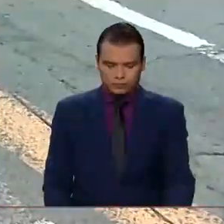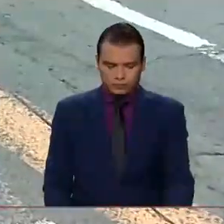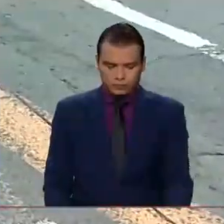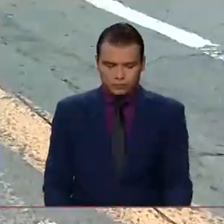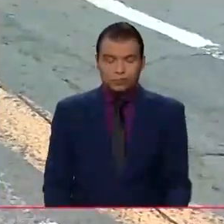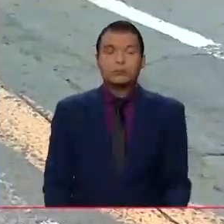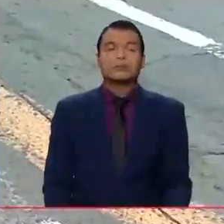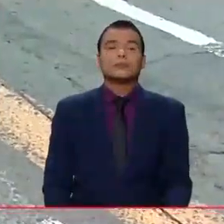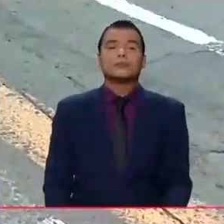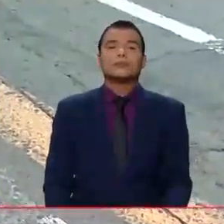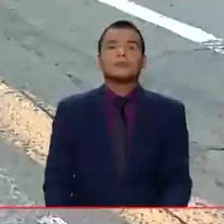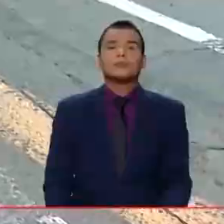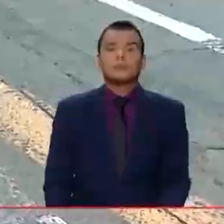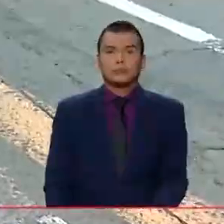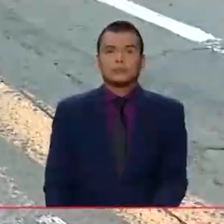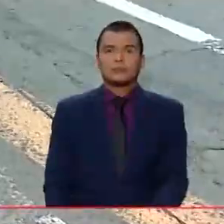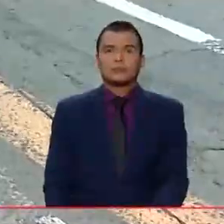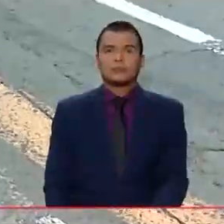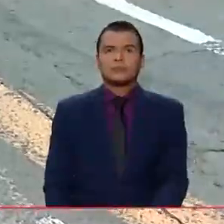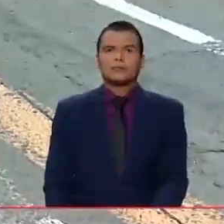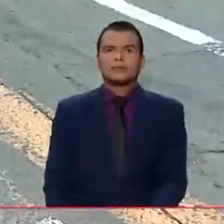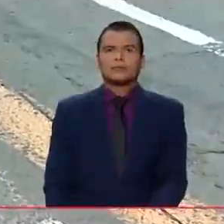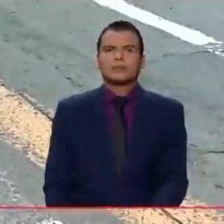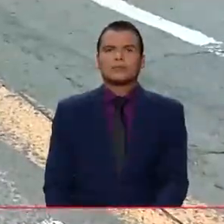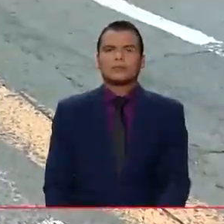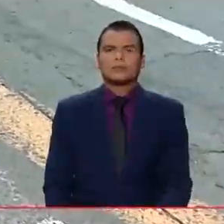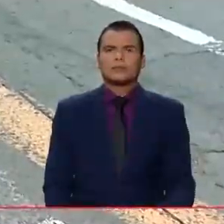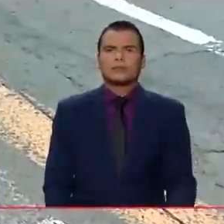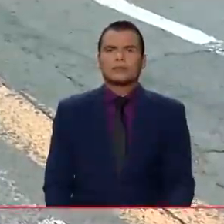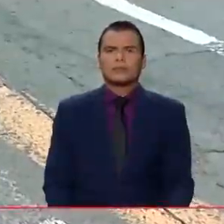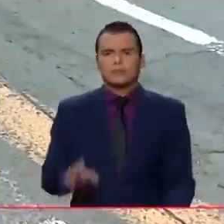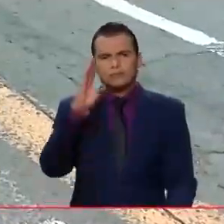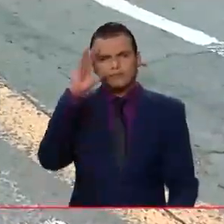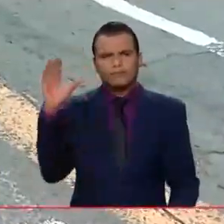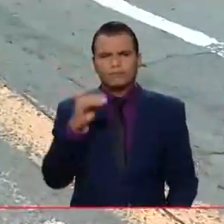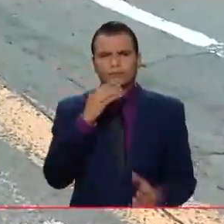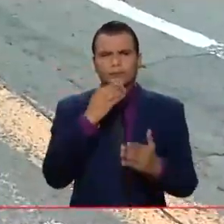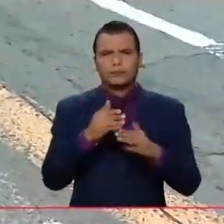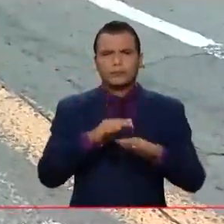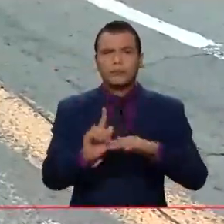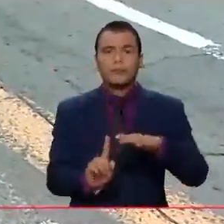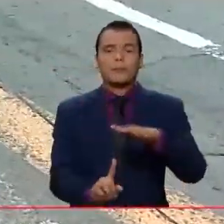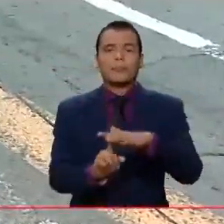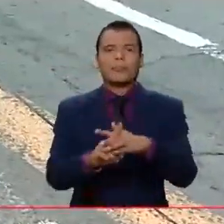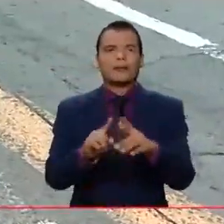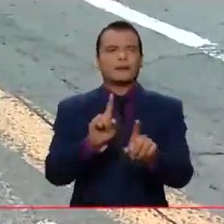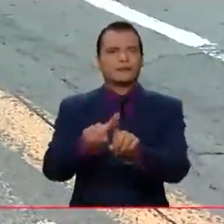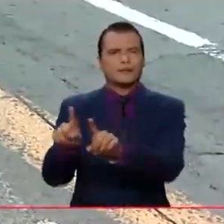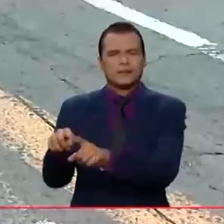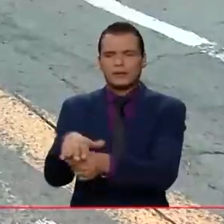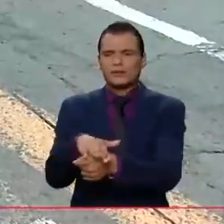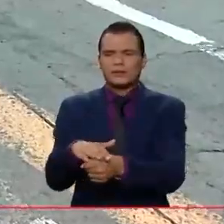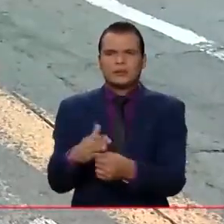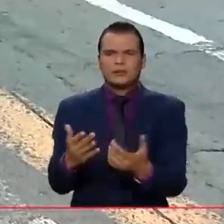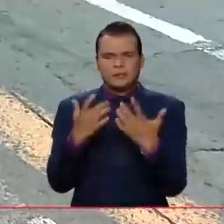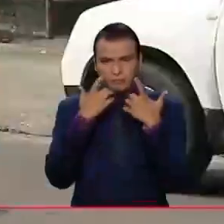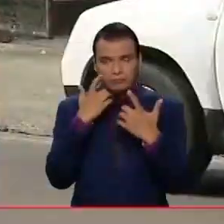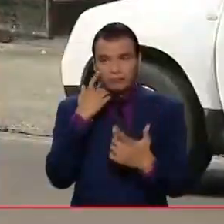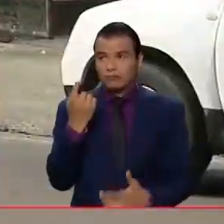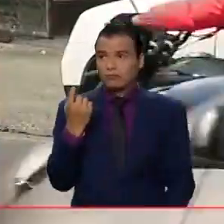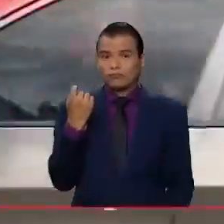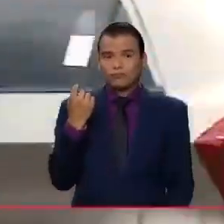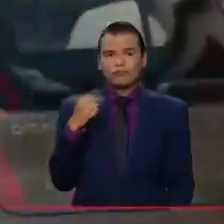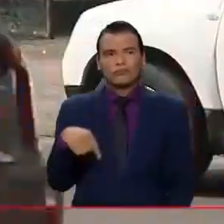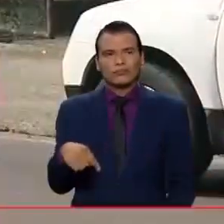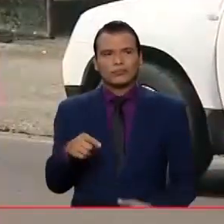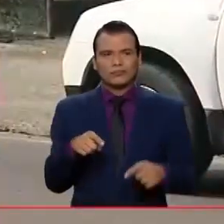Hola, muy buenas tardes. Pues mire, el hecho más reciente dentro de los casos que se han registrado en la última semana es el de una